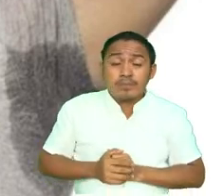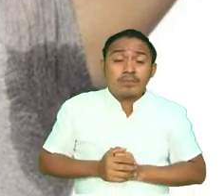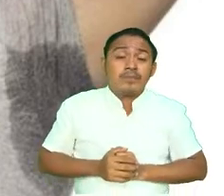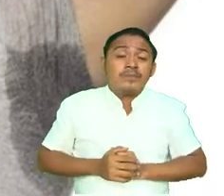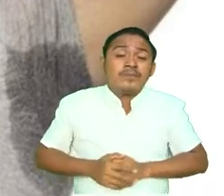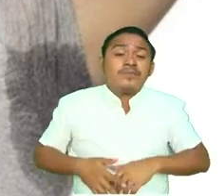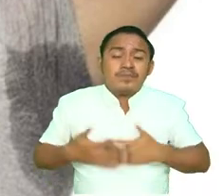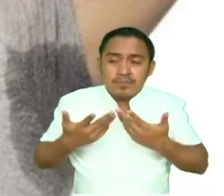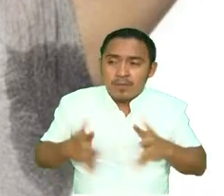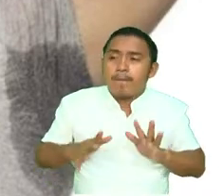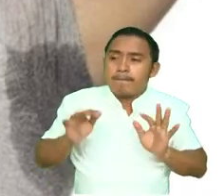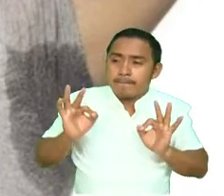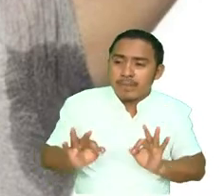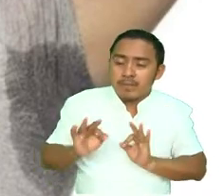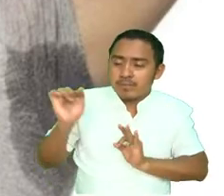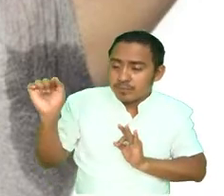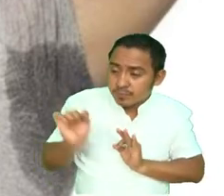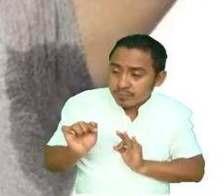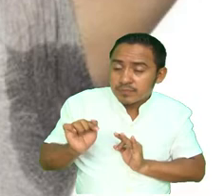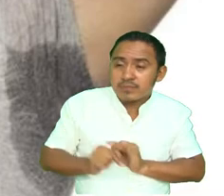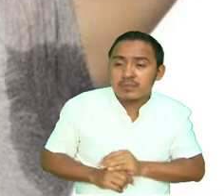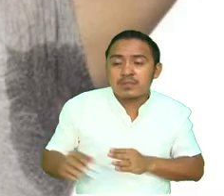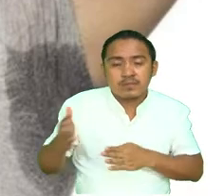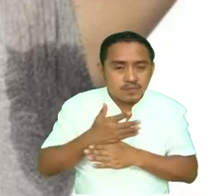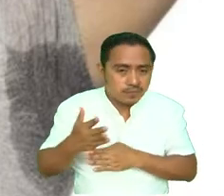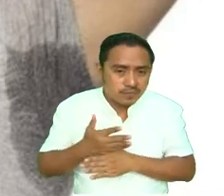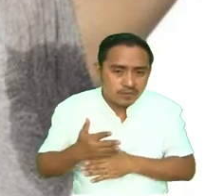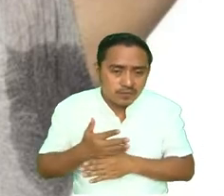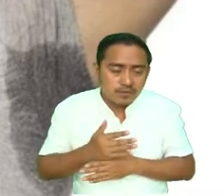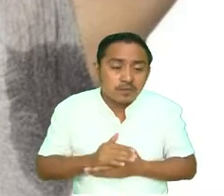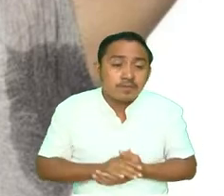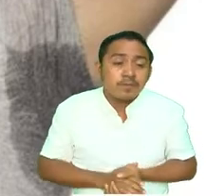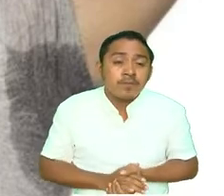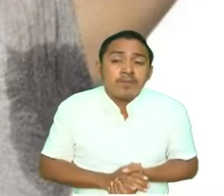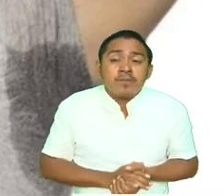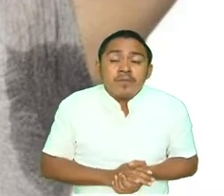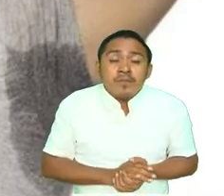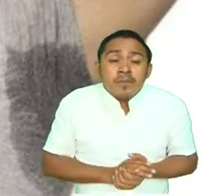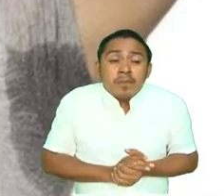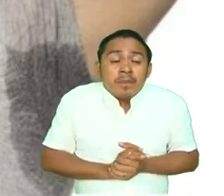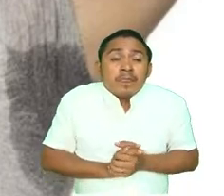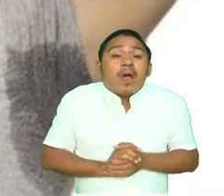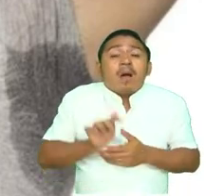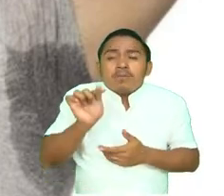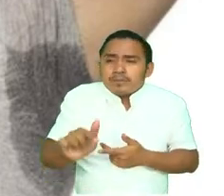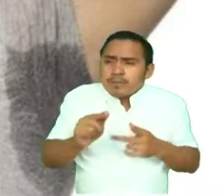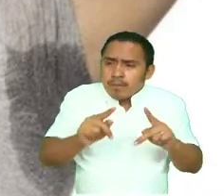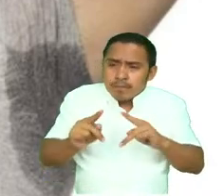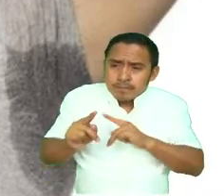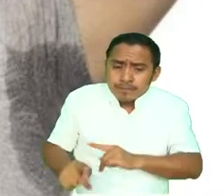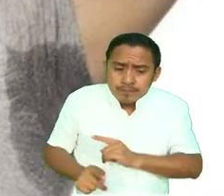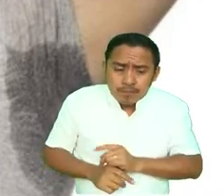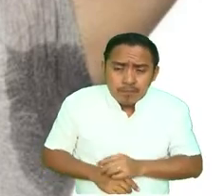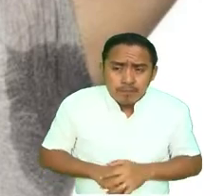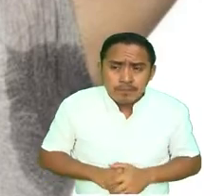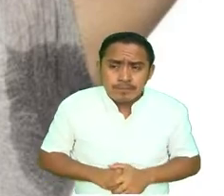tratamiento específico para lo que es el mal olor, a diferencia de lo que es la sudoración excesiva. Y ya estas personas dicen